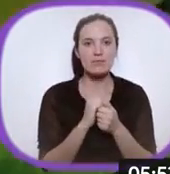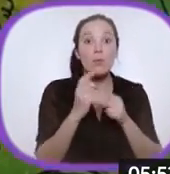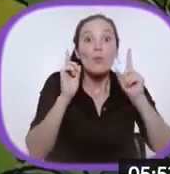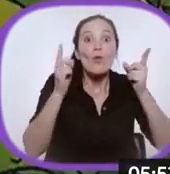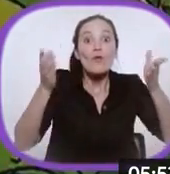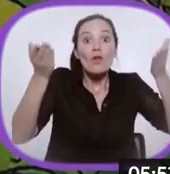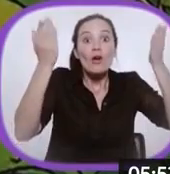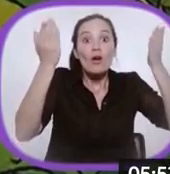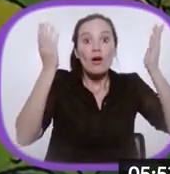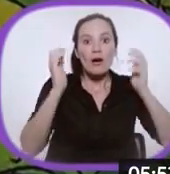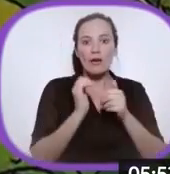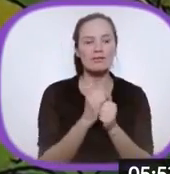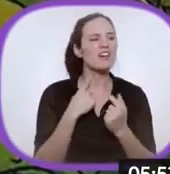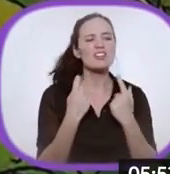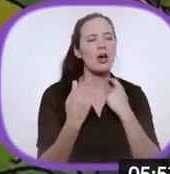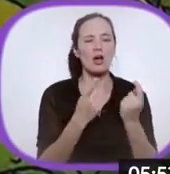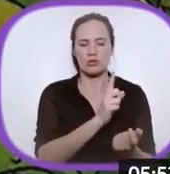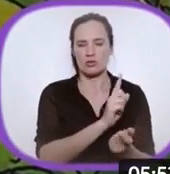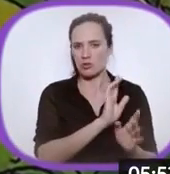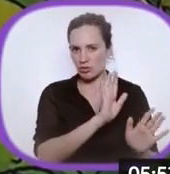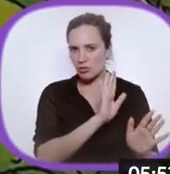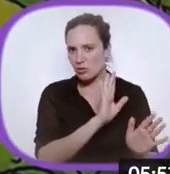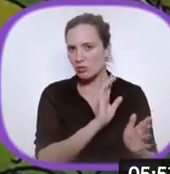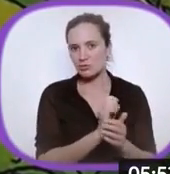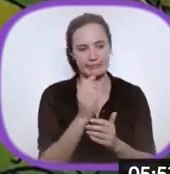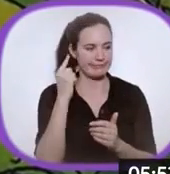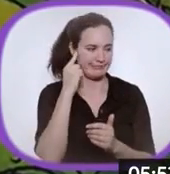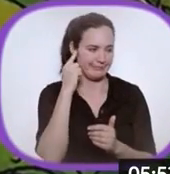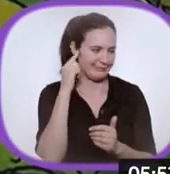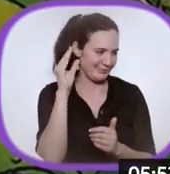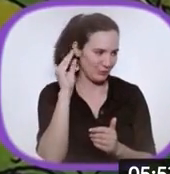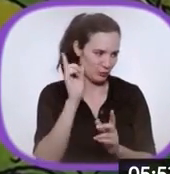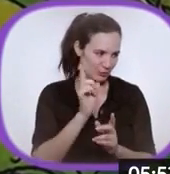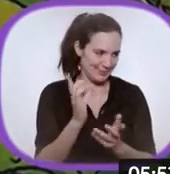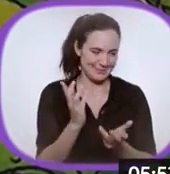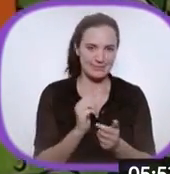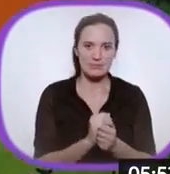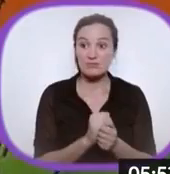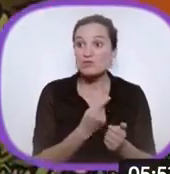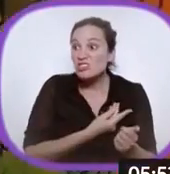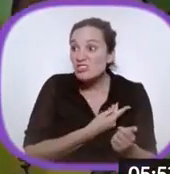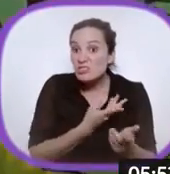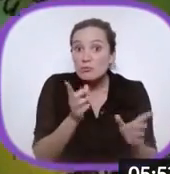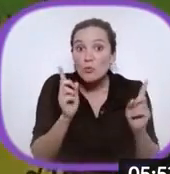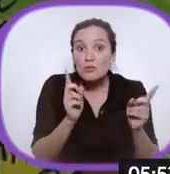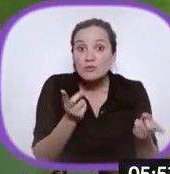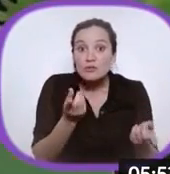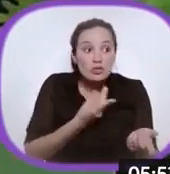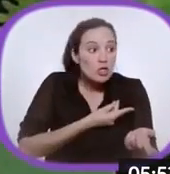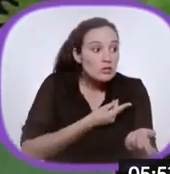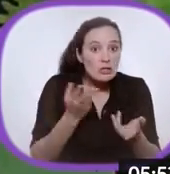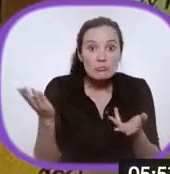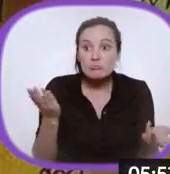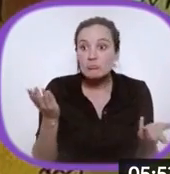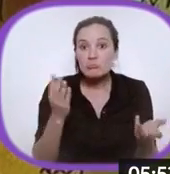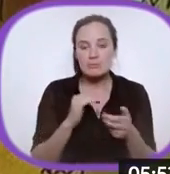¡Tornasol! No creo que gritar sirva de algo. ¿Sabe lo duro de oído que es? Bien, ¿en dónde podrá estar?